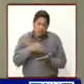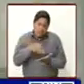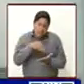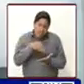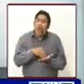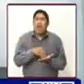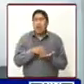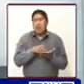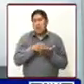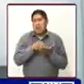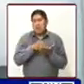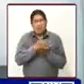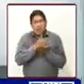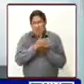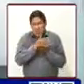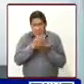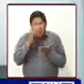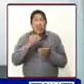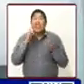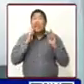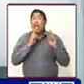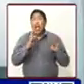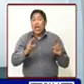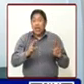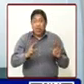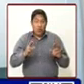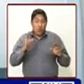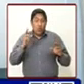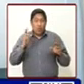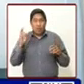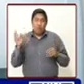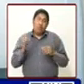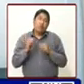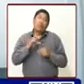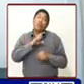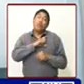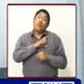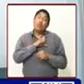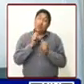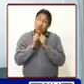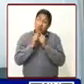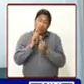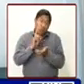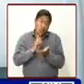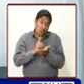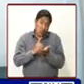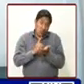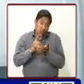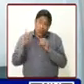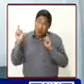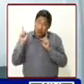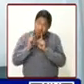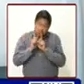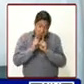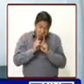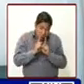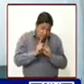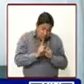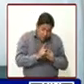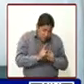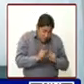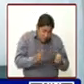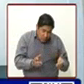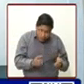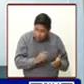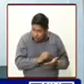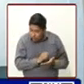río, y personal policial, conjuntamente con el médico de turno del centro de salud de Puente Villa, realizan